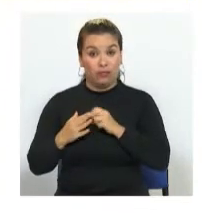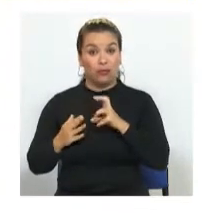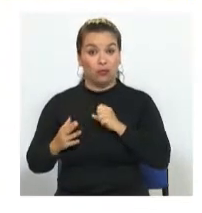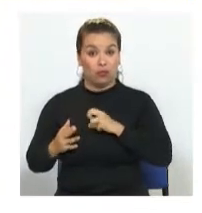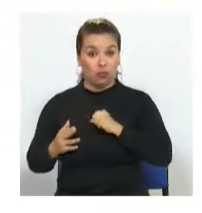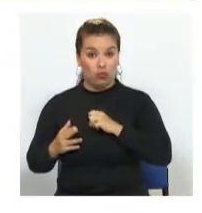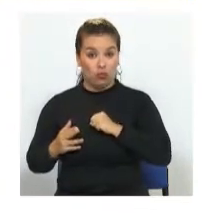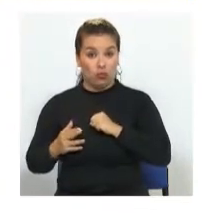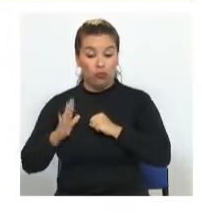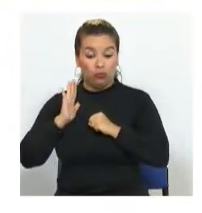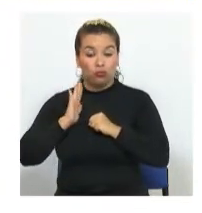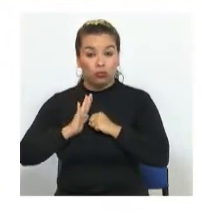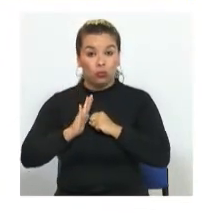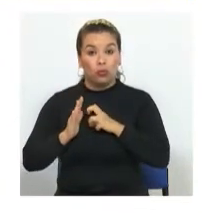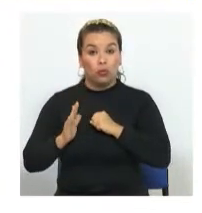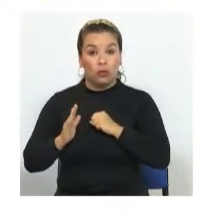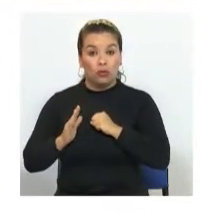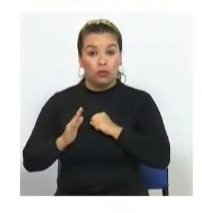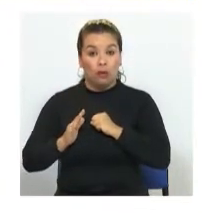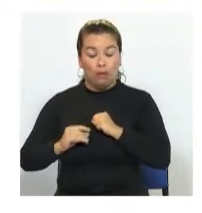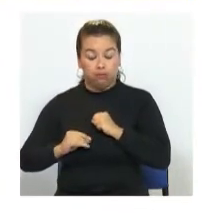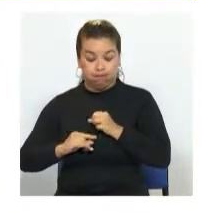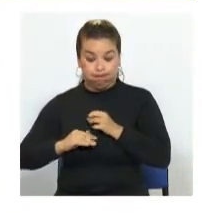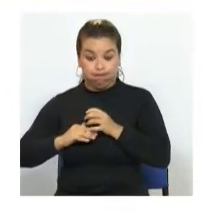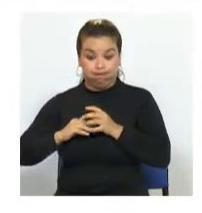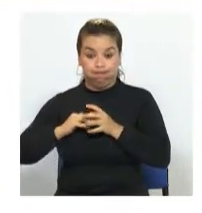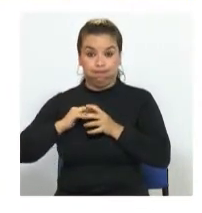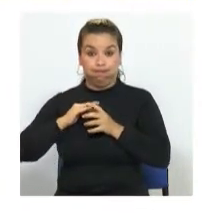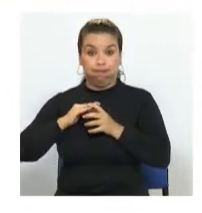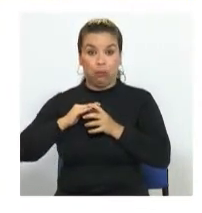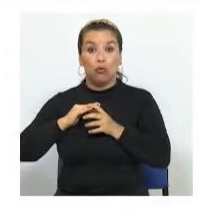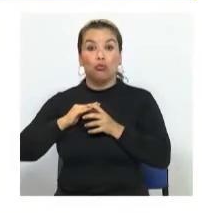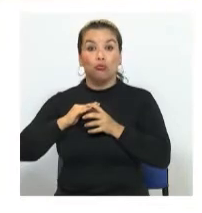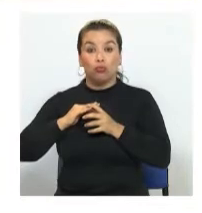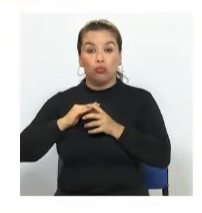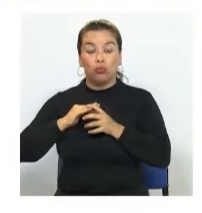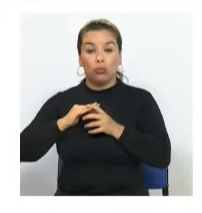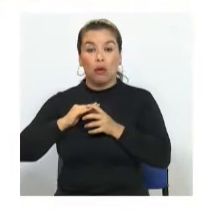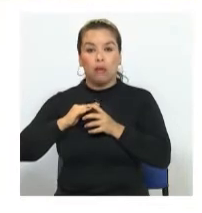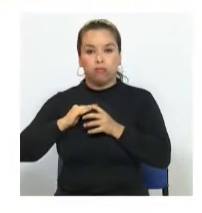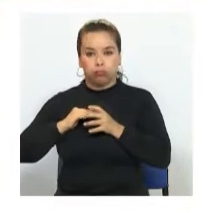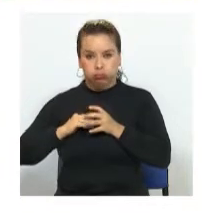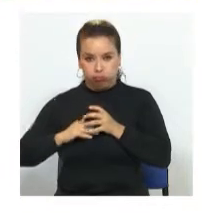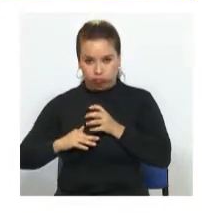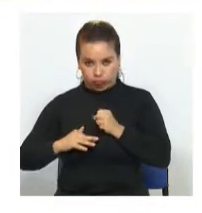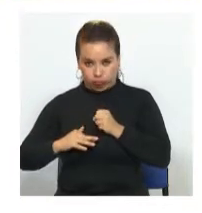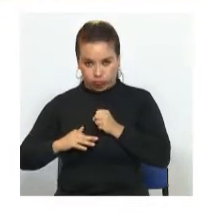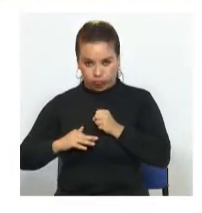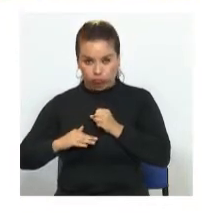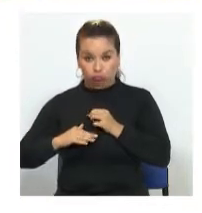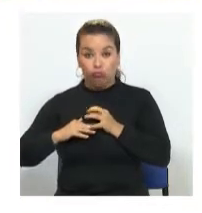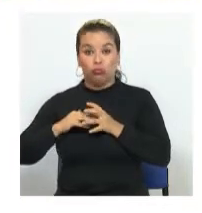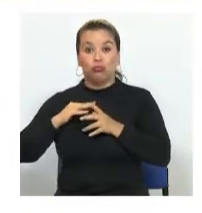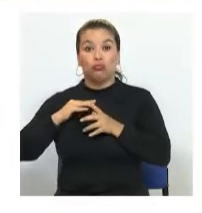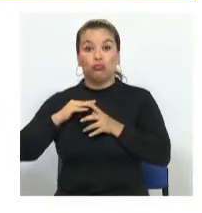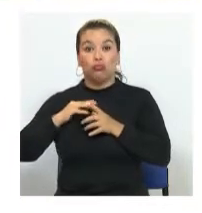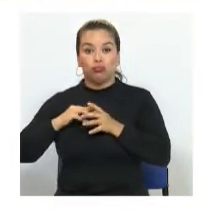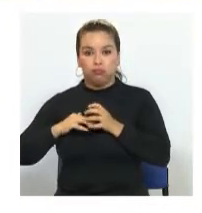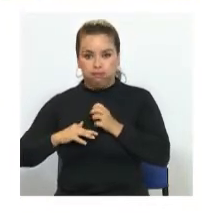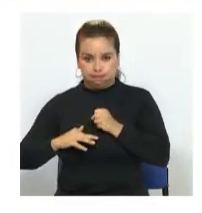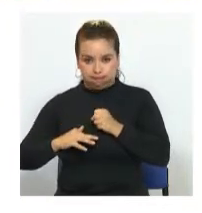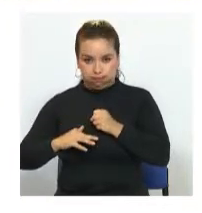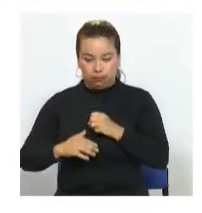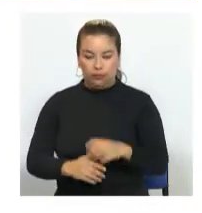es cuando el corazón se llena, y lo que conocemos como sístole es cuando el corazón se contrae y expulsa la sangre. Doctor, ahora que usted habla de